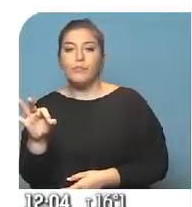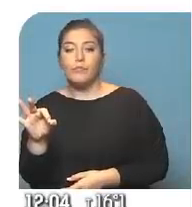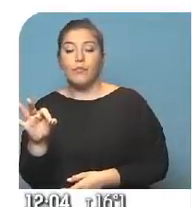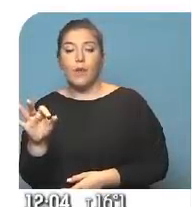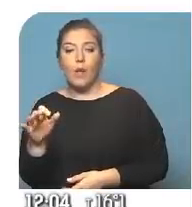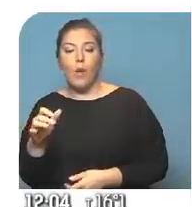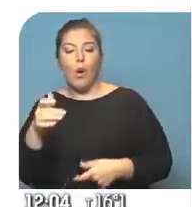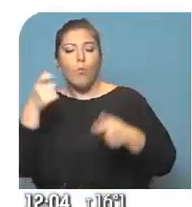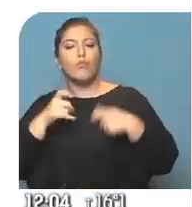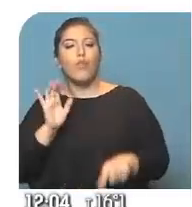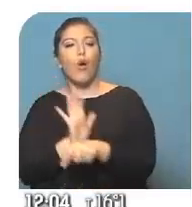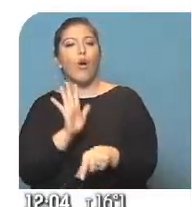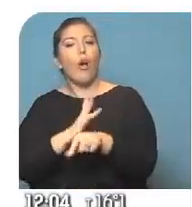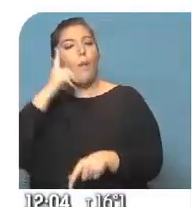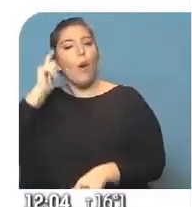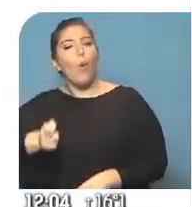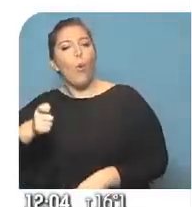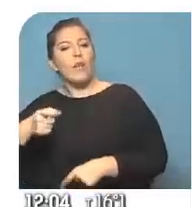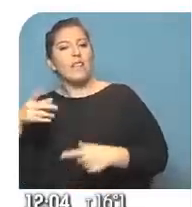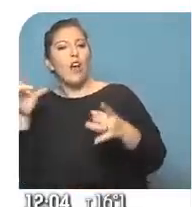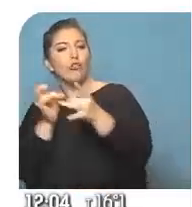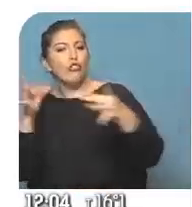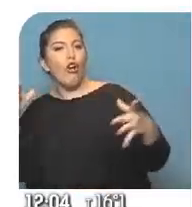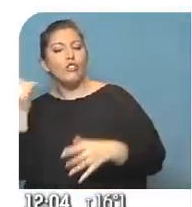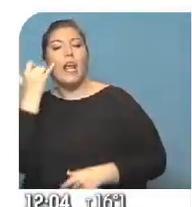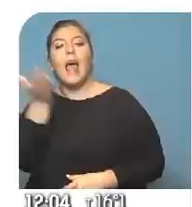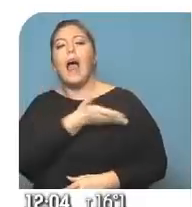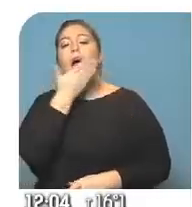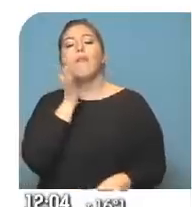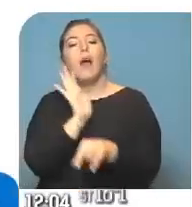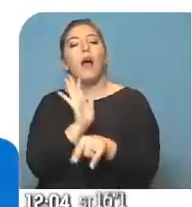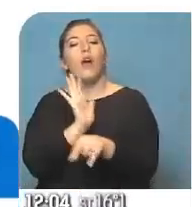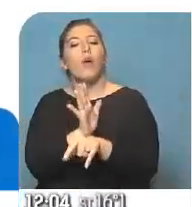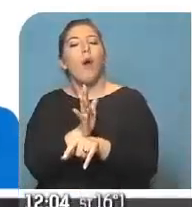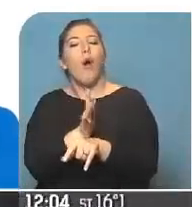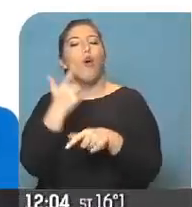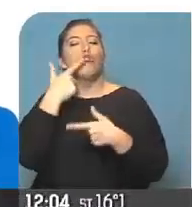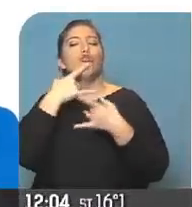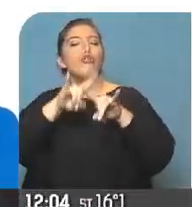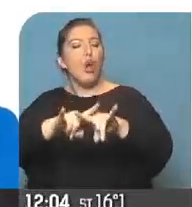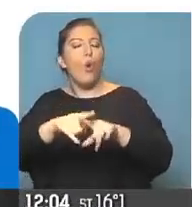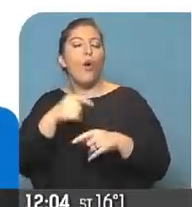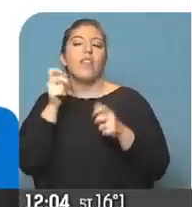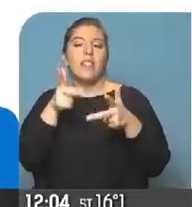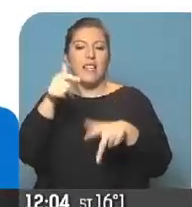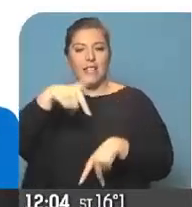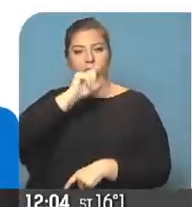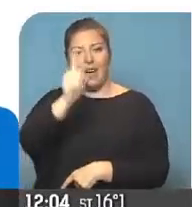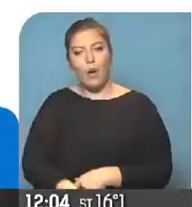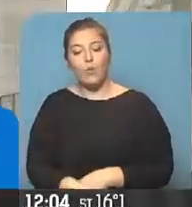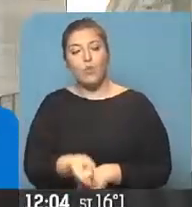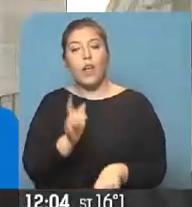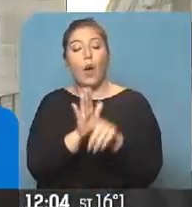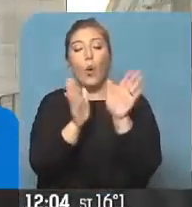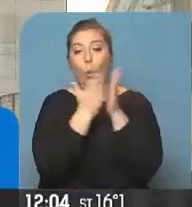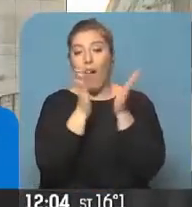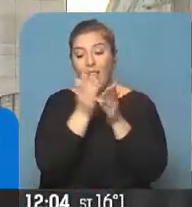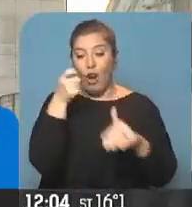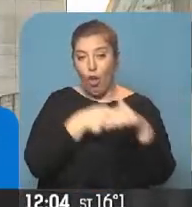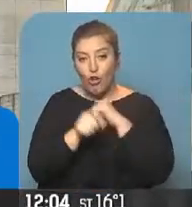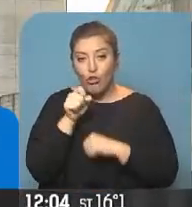traje de juez enemigo, y en ese sentido habla de forum shopping porque señala que esta causa en particular, la denominada Cuadernos de las